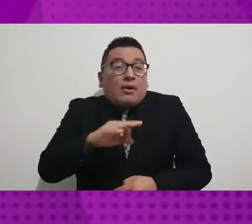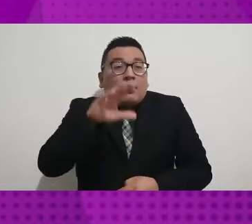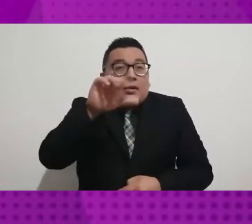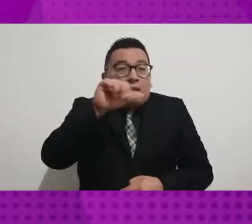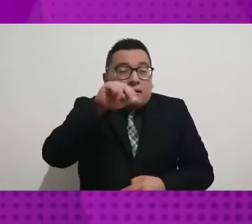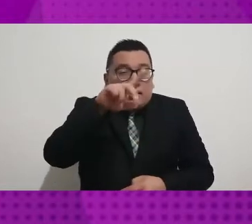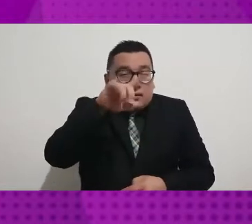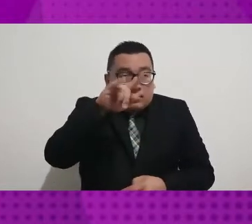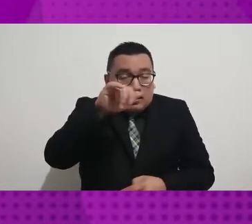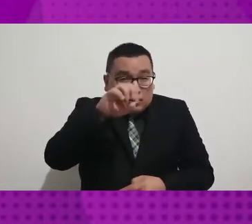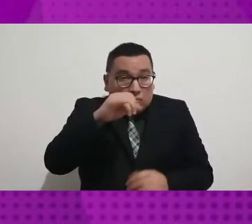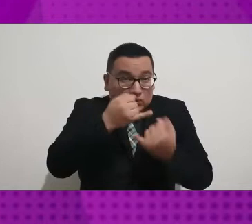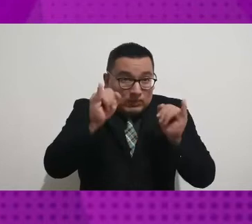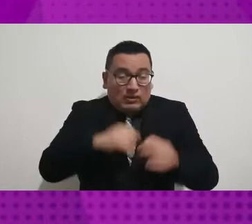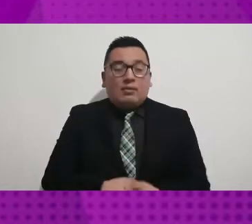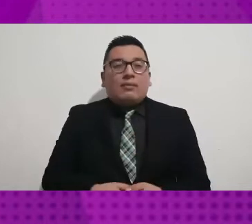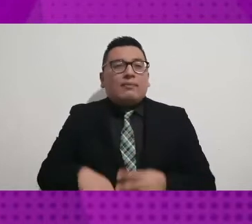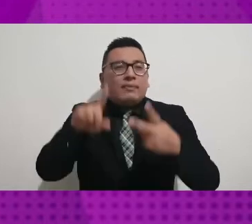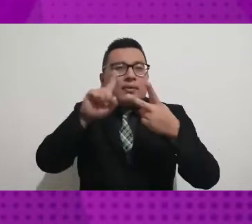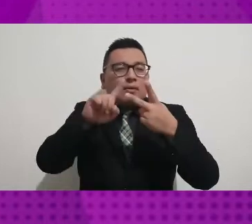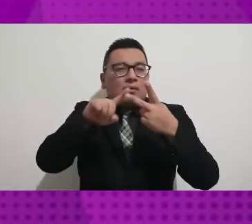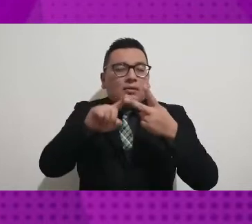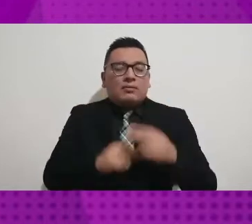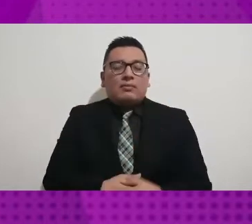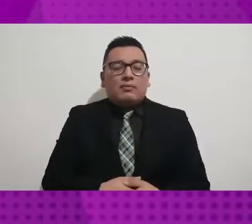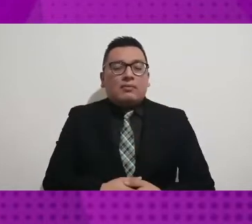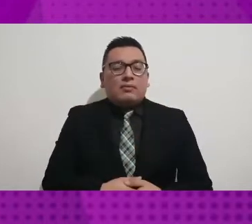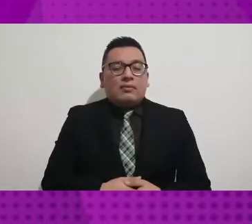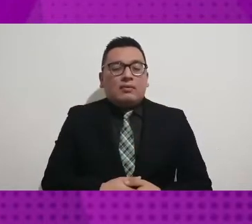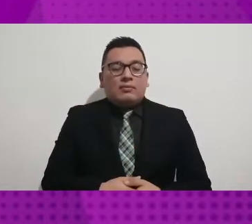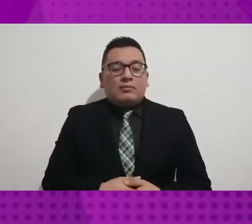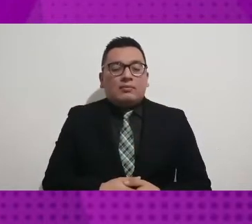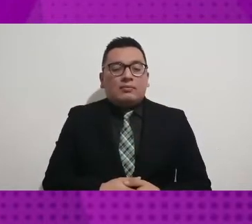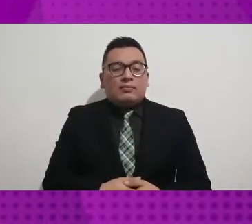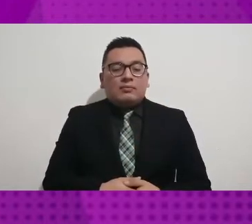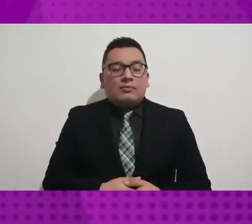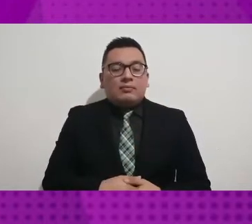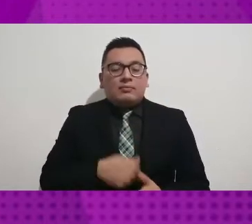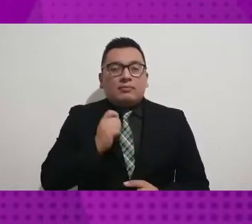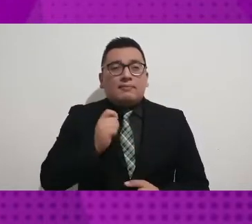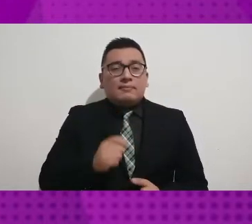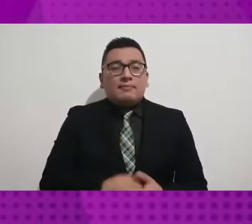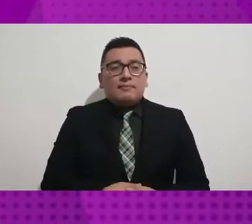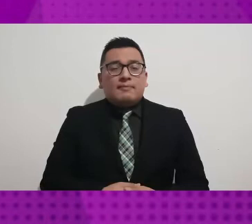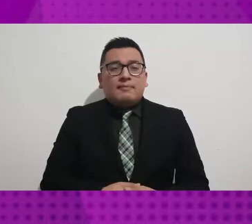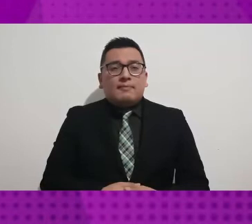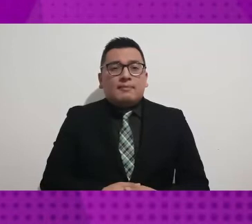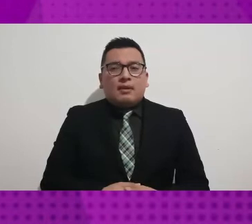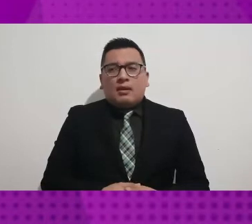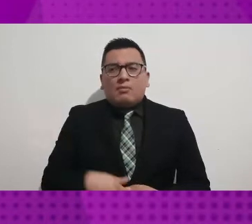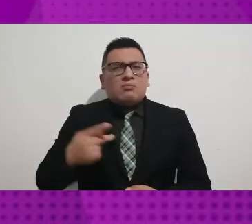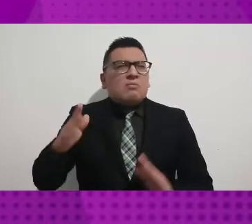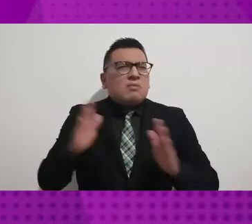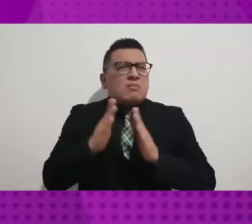candidato independiente o en candidata independiente. Un segundo tema o estadio es aquel que tiene que ver